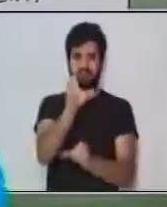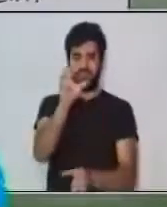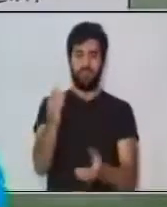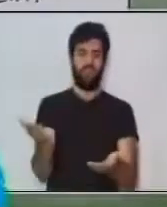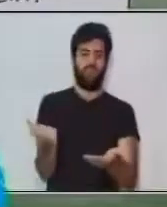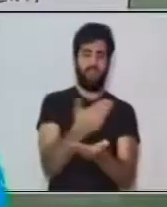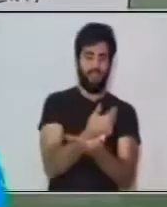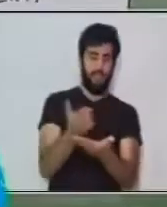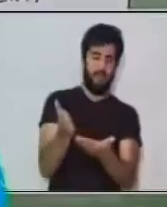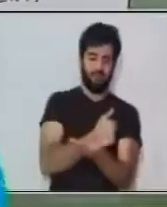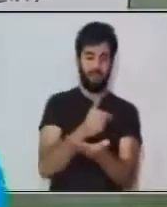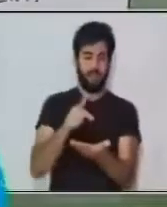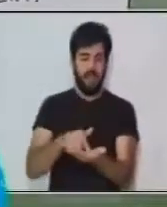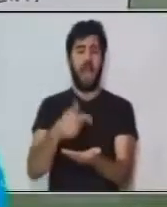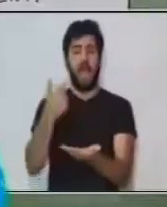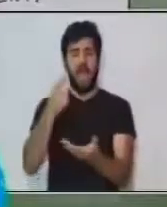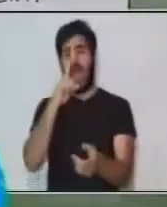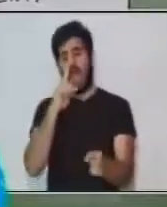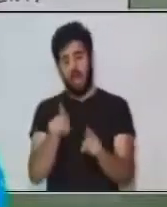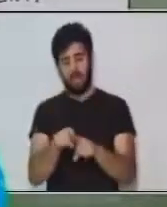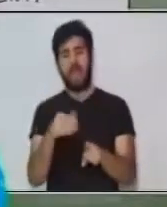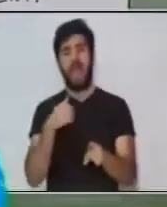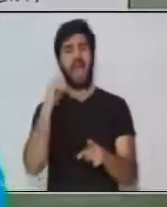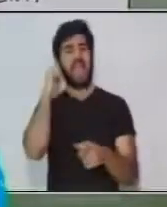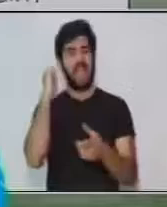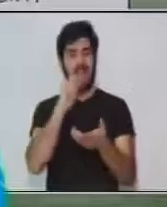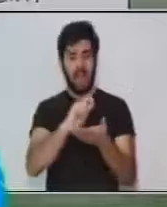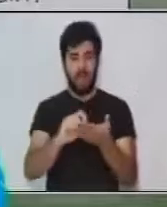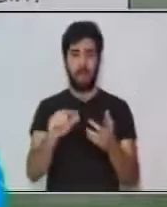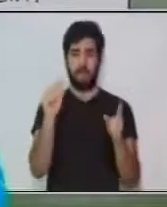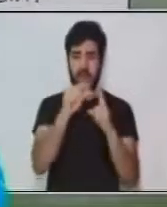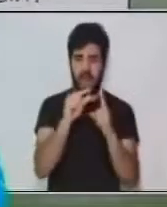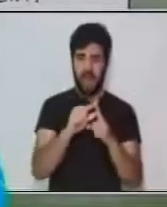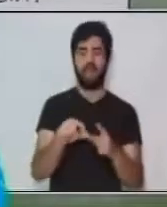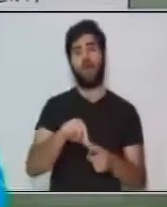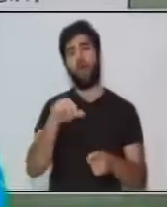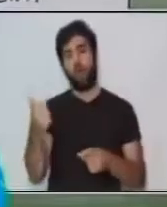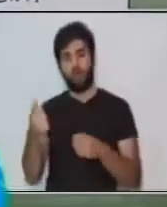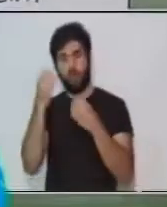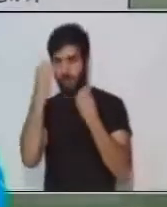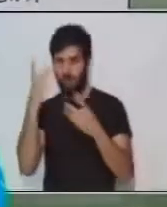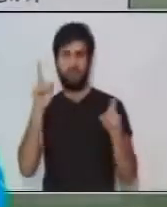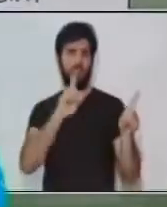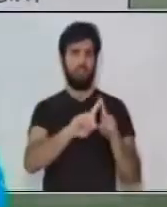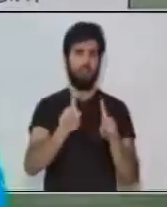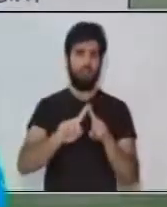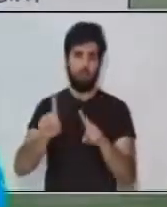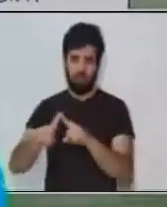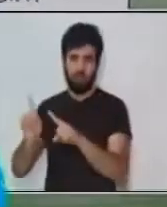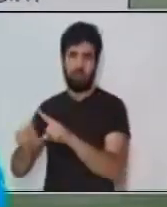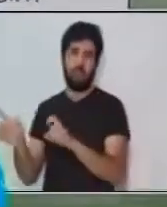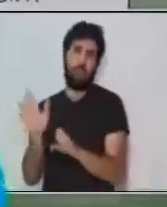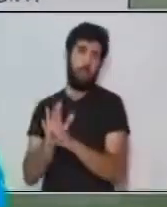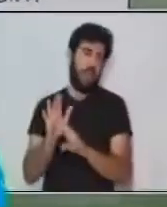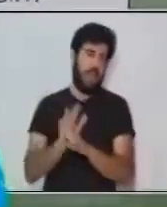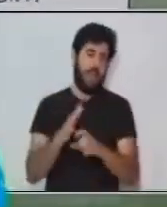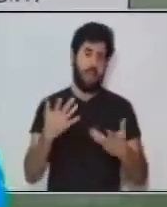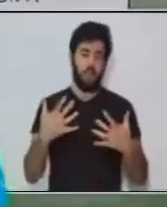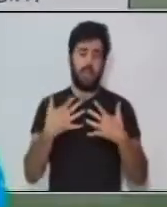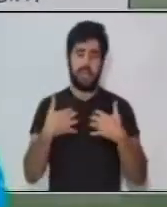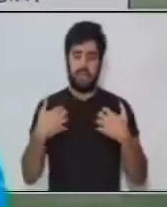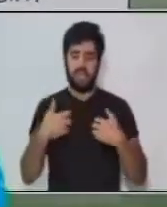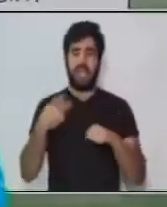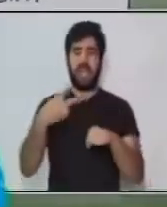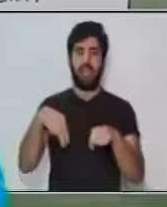enciclopedias gramaticales, porque también existen otro tipo de información de enciclopedias, por ejemplo como de ciencias